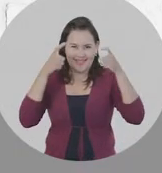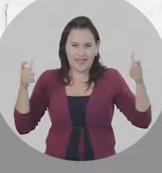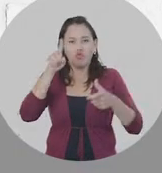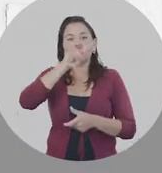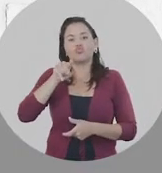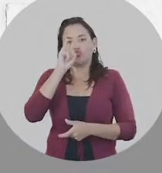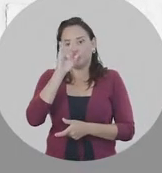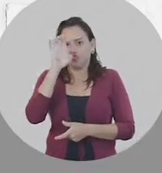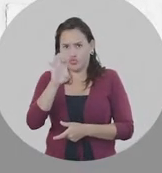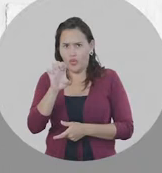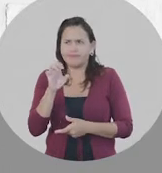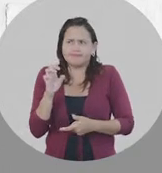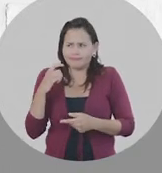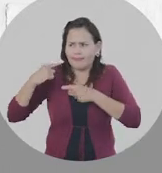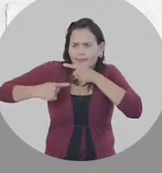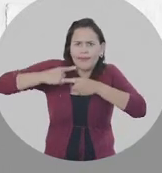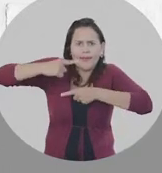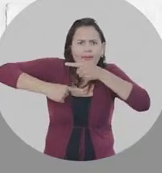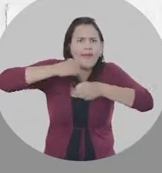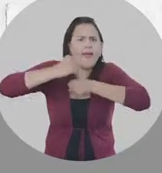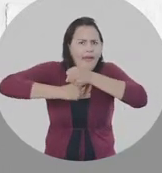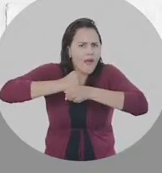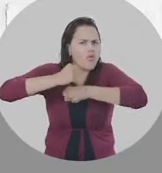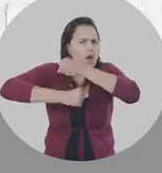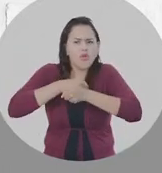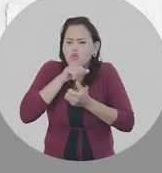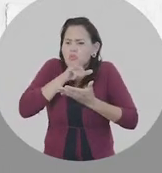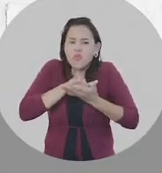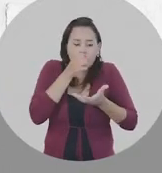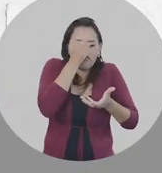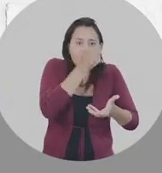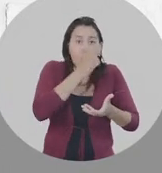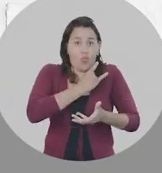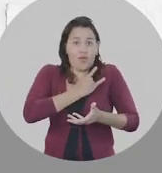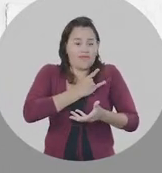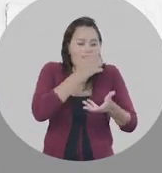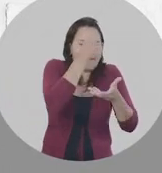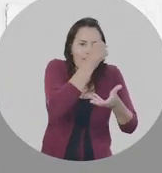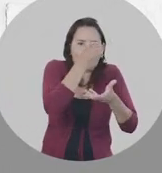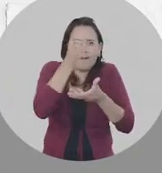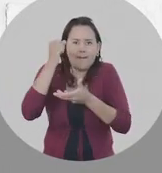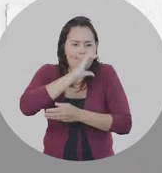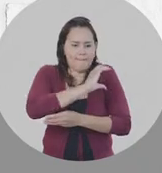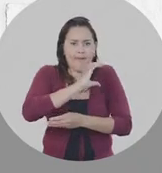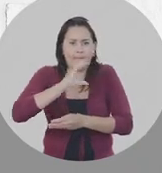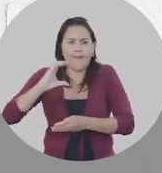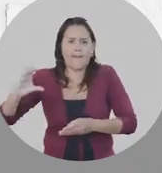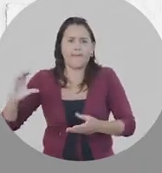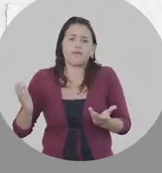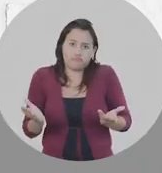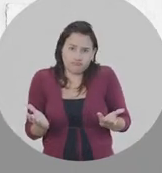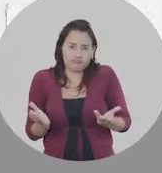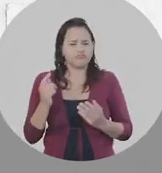misma base presupuestal histórica para todas las universidades, el ideal de financiación de las universidades